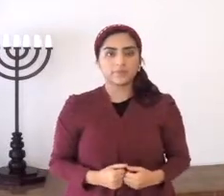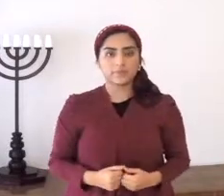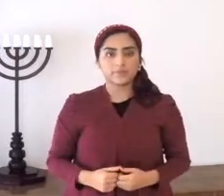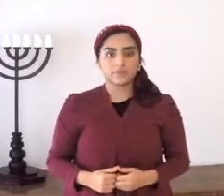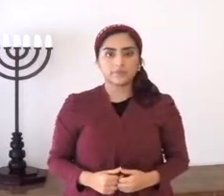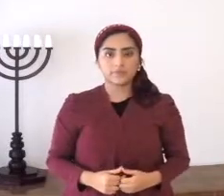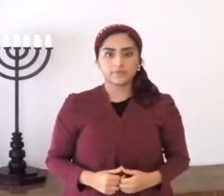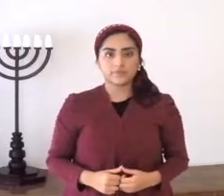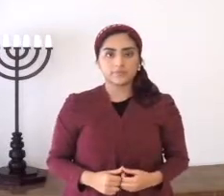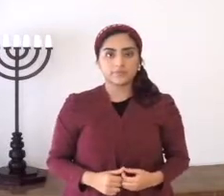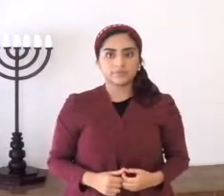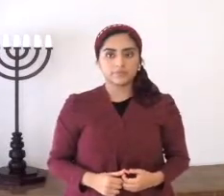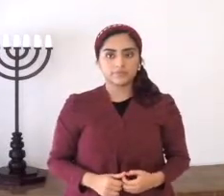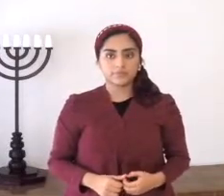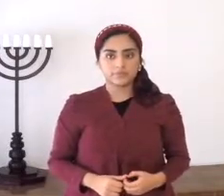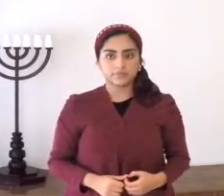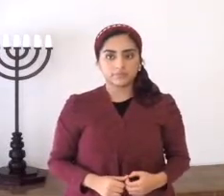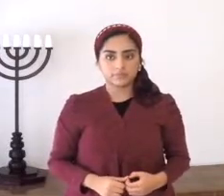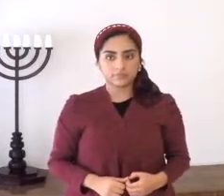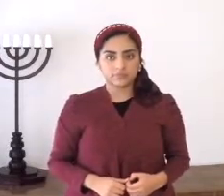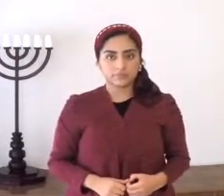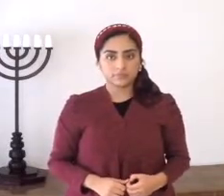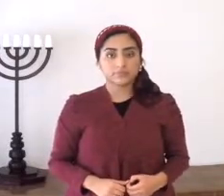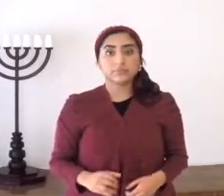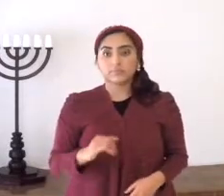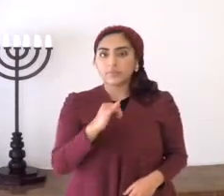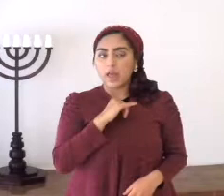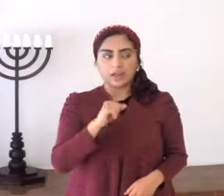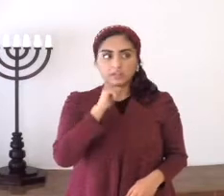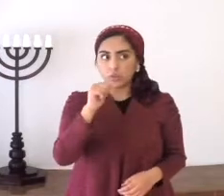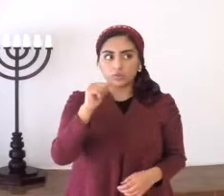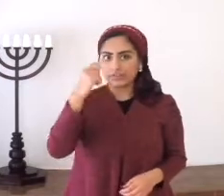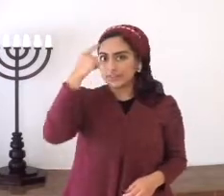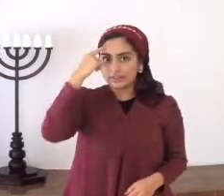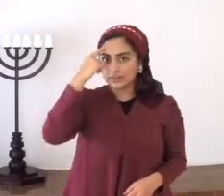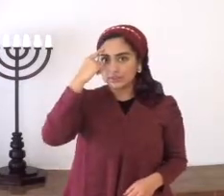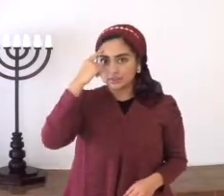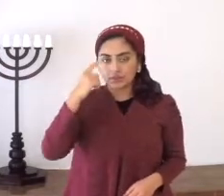ver, pongan mucha atención, todos bien atentos, por favor.